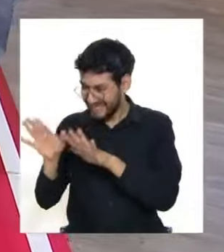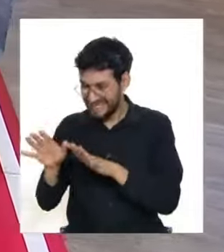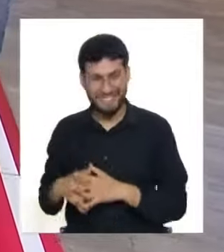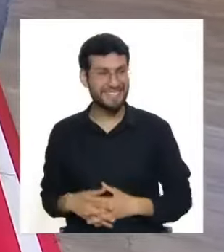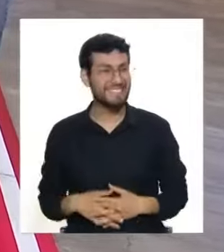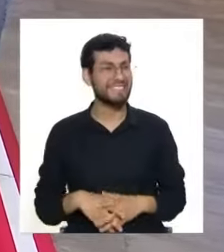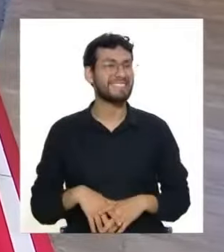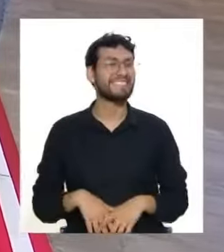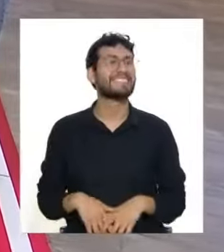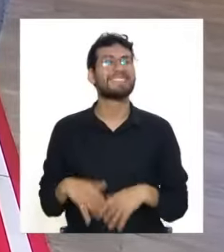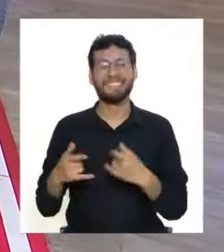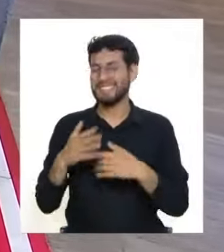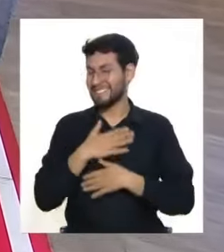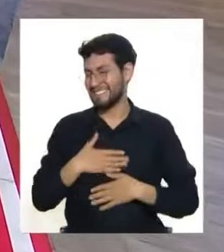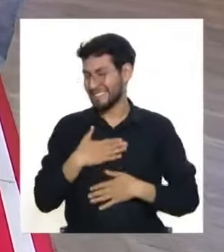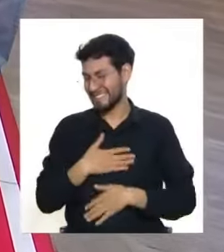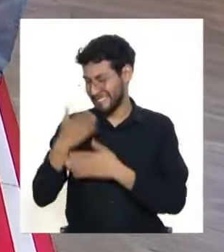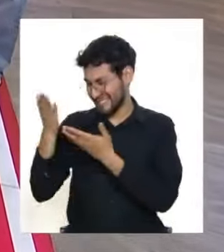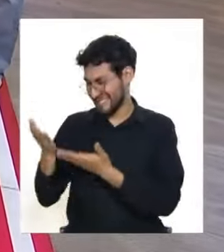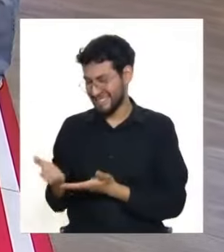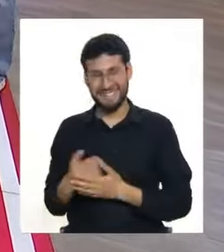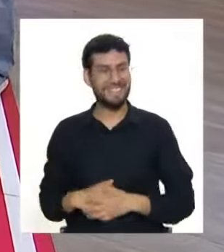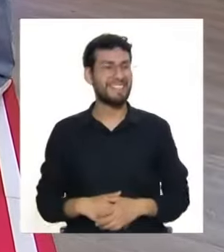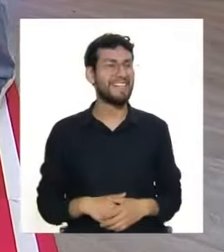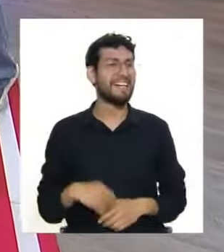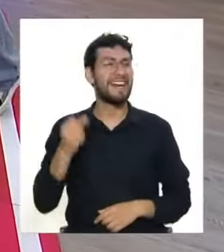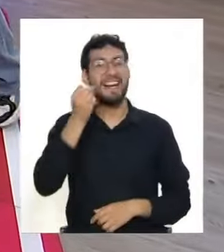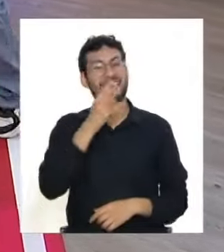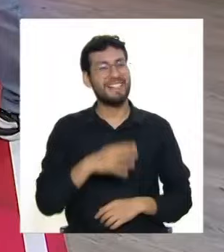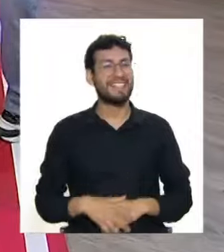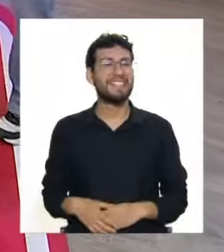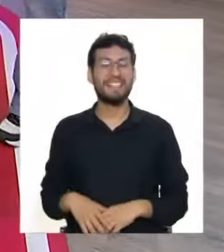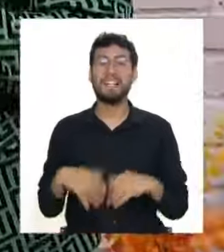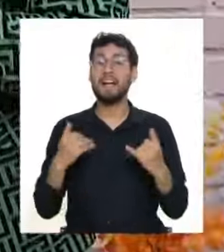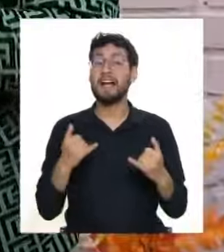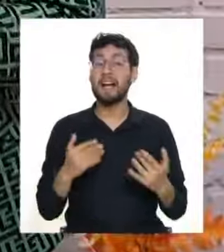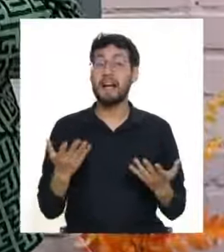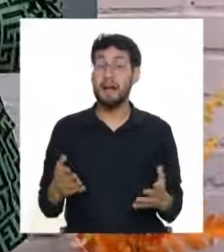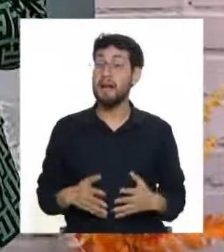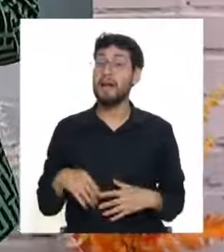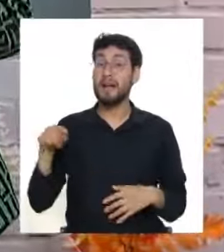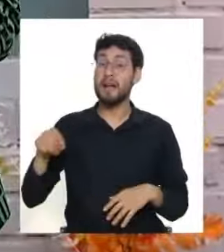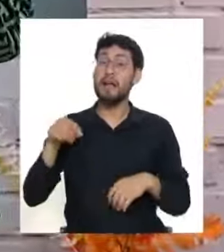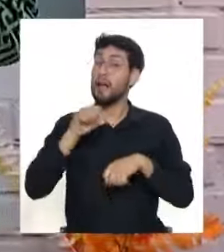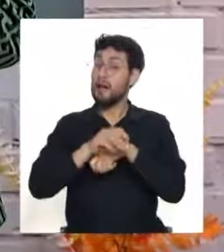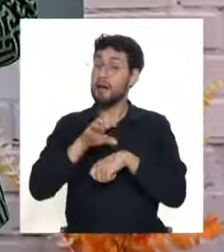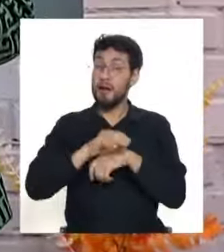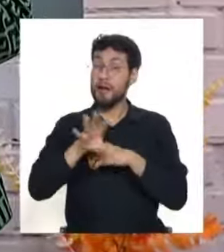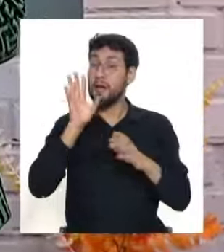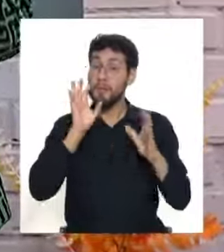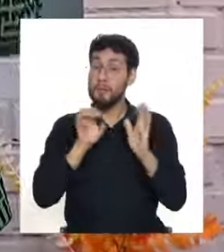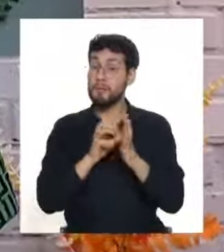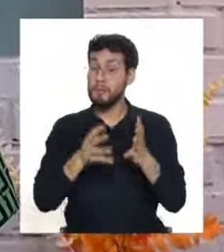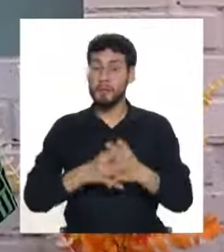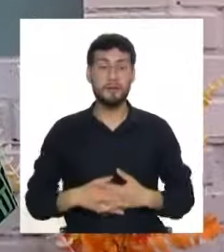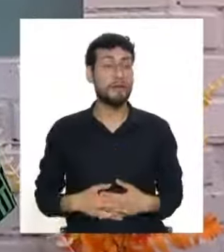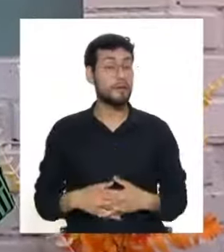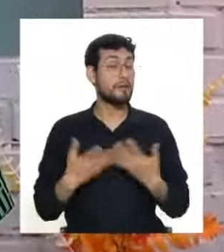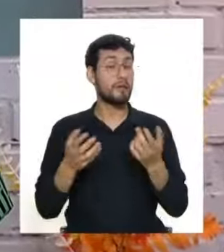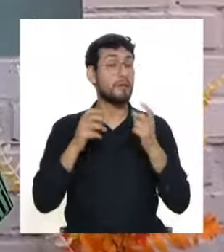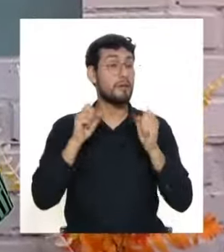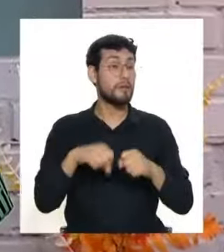Tranquila. Disfruta tu shavasana. Sí. ¡Qué rico! Ahora, Tali, ¿esto es recomendable, por ejemplo, hacerlo cuando uno